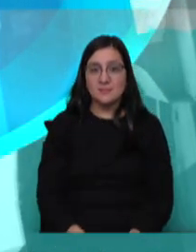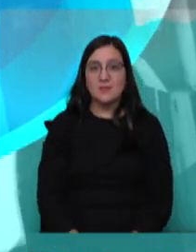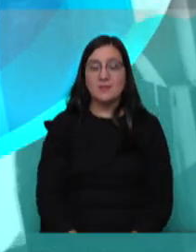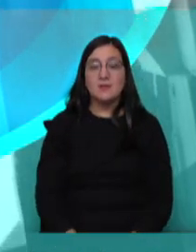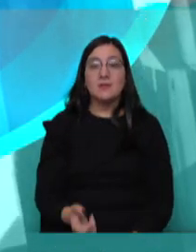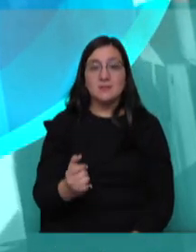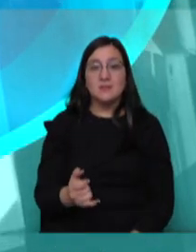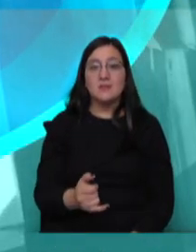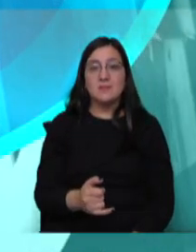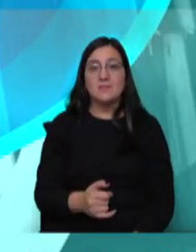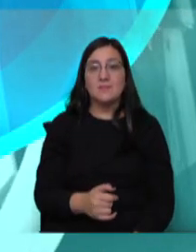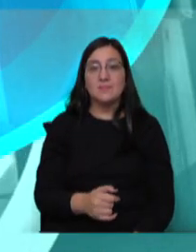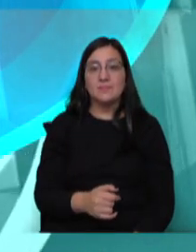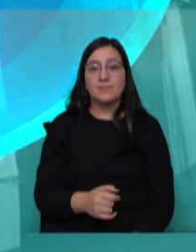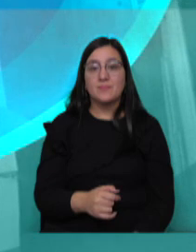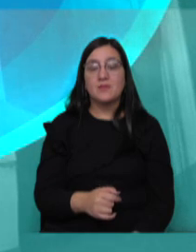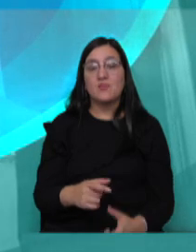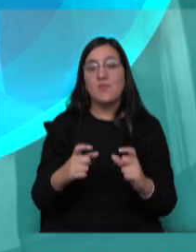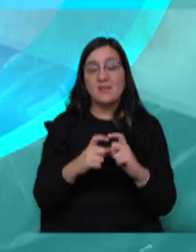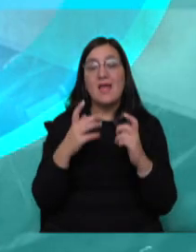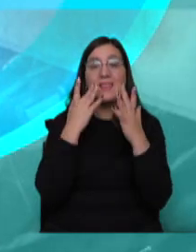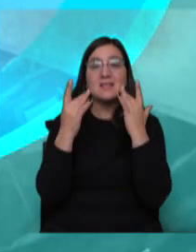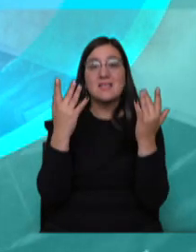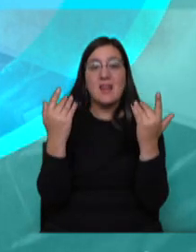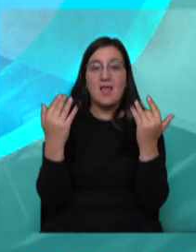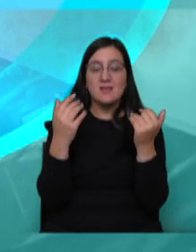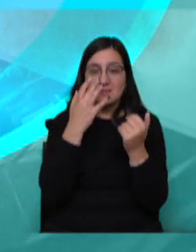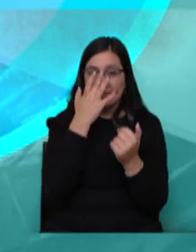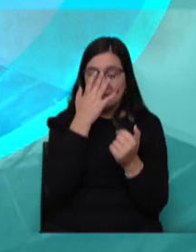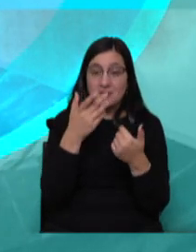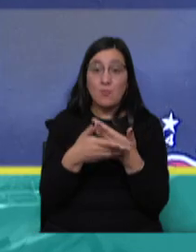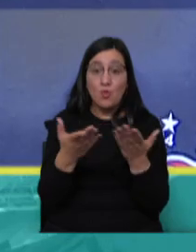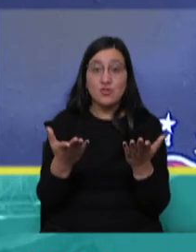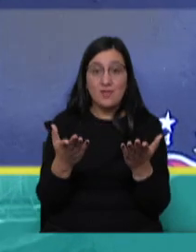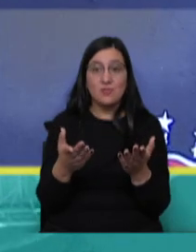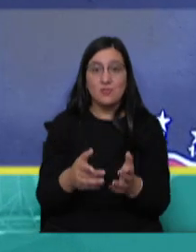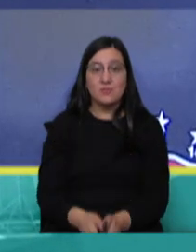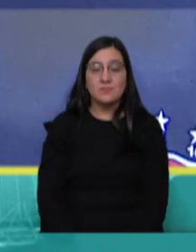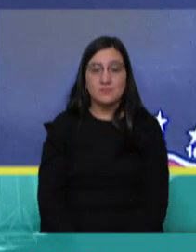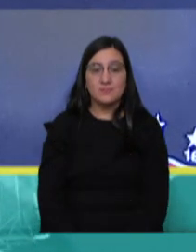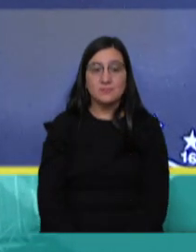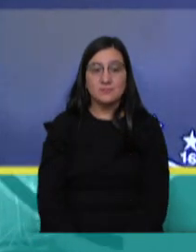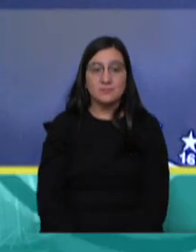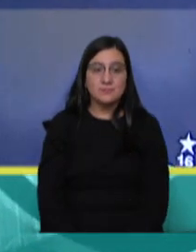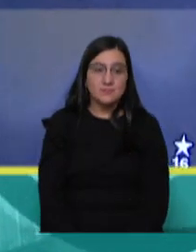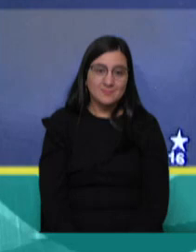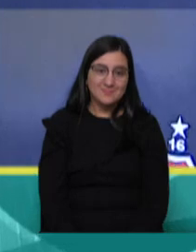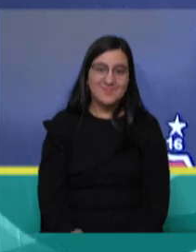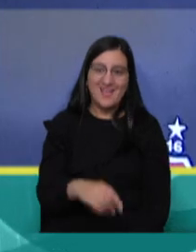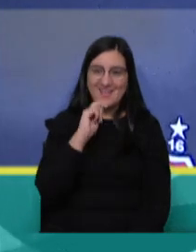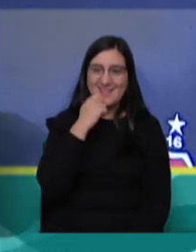tipo, tenemos la parte fit, que son barritas artesanales. Dice que se están viendo mientras nosotros hablamos, están viendo en pantalla las barritas. ¿Sí? Ay, me